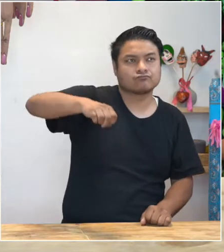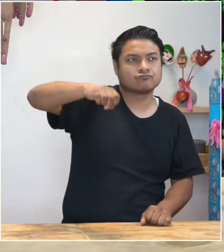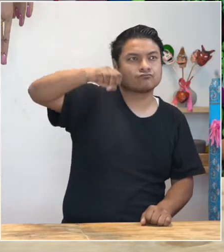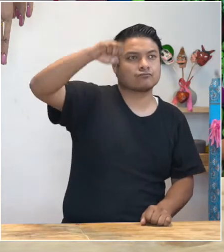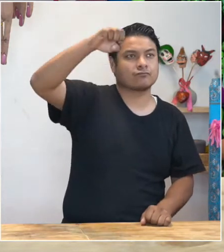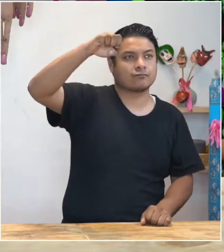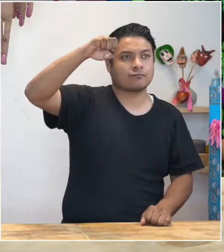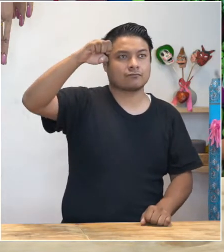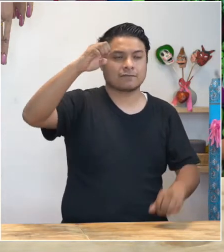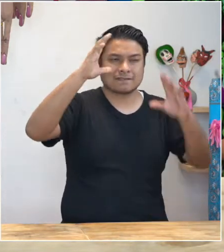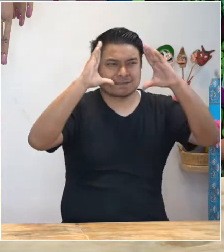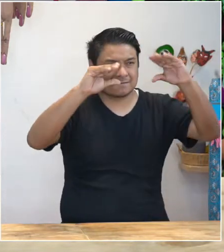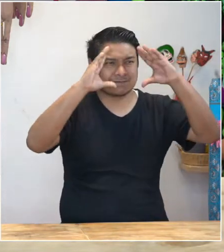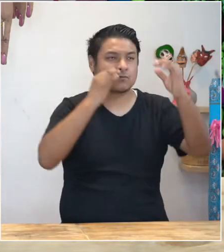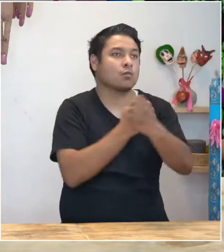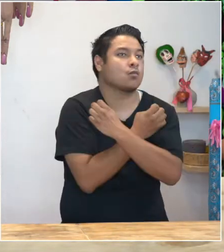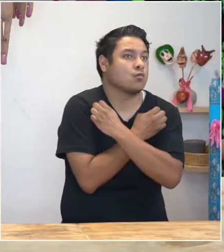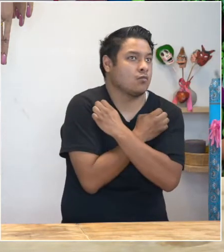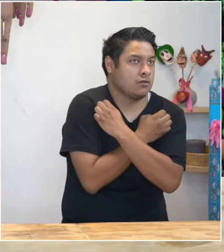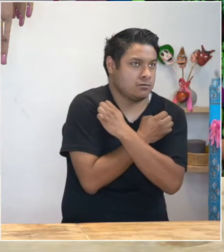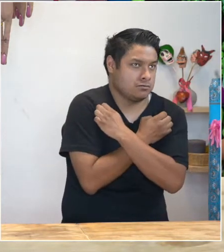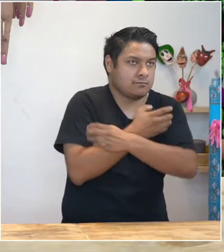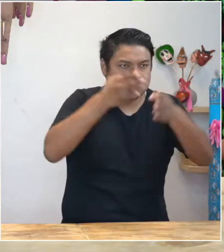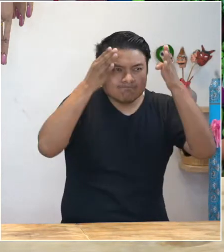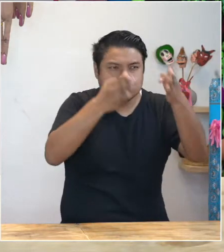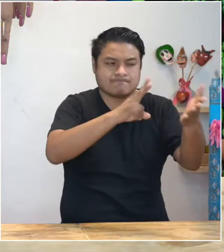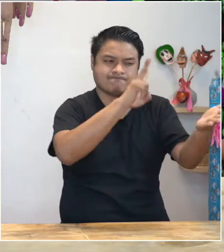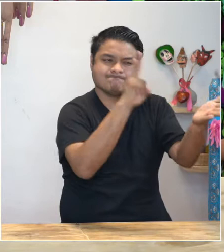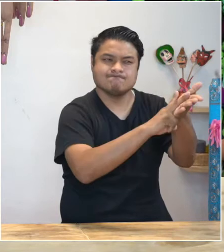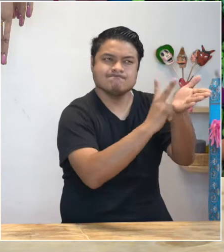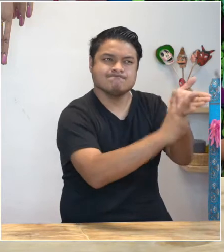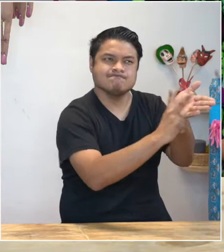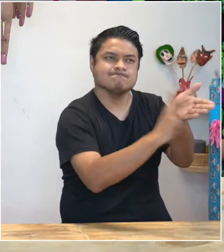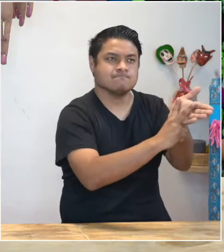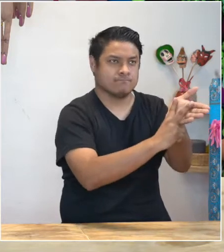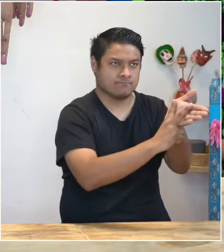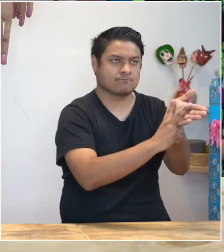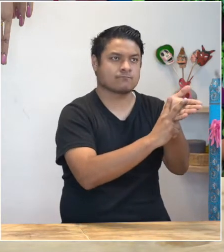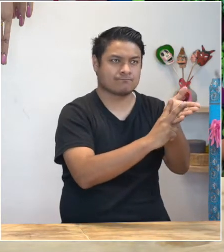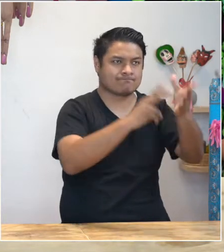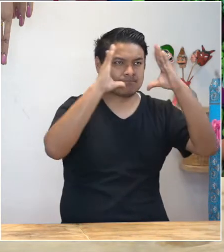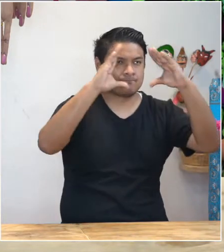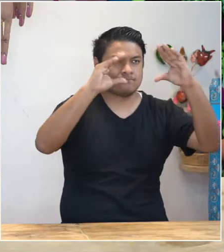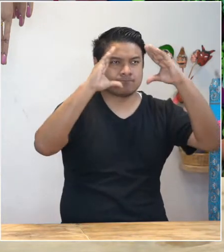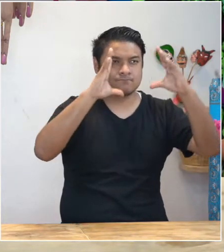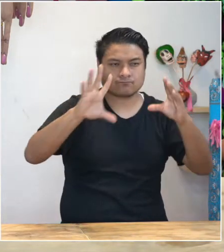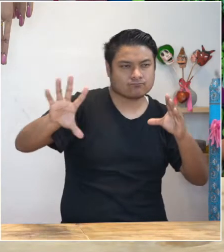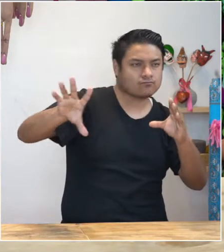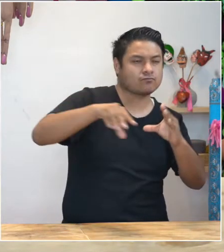valores que lleven a esta parte de saber cómo aterrizar la inclusión en la sociedad.